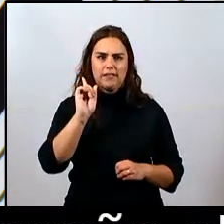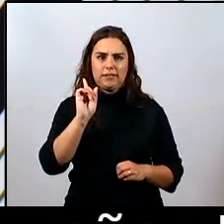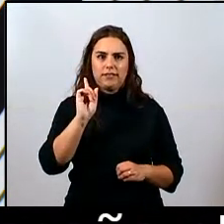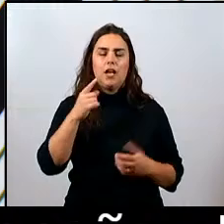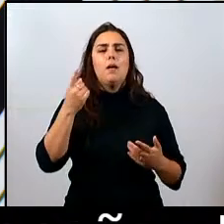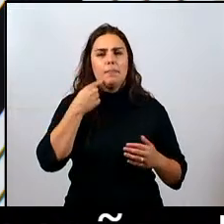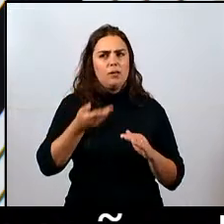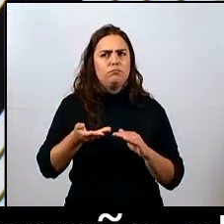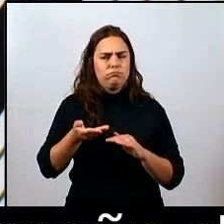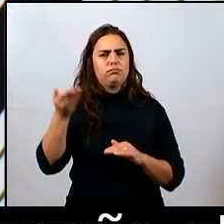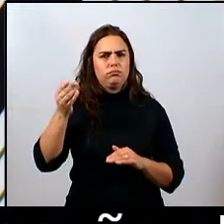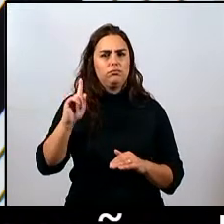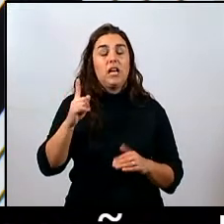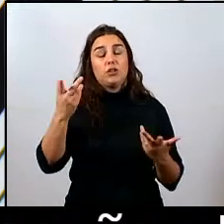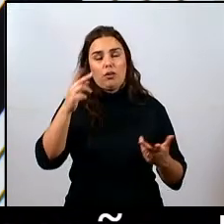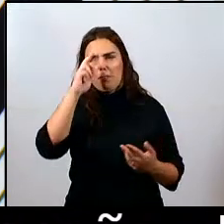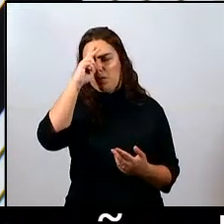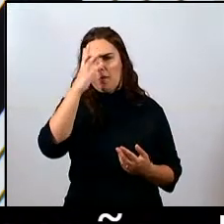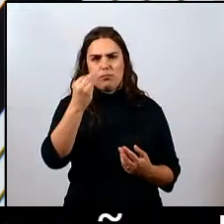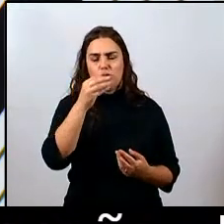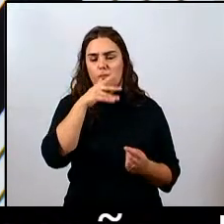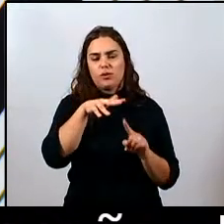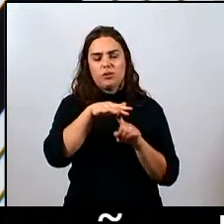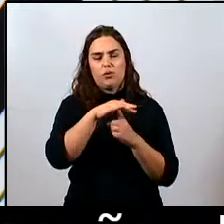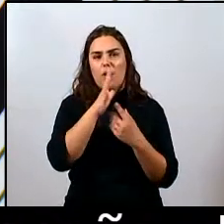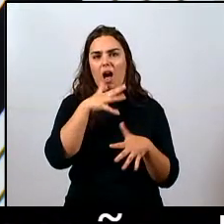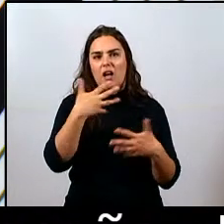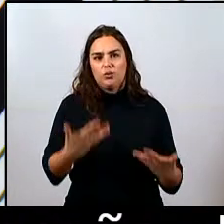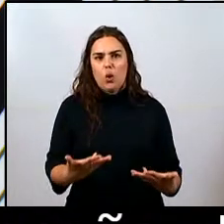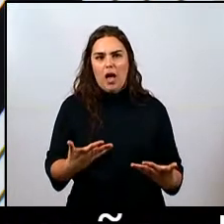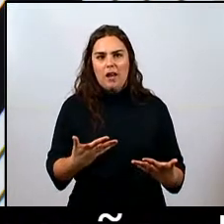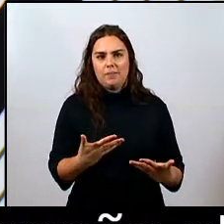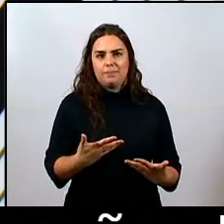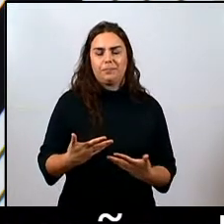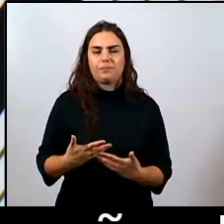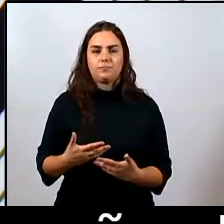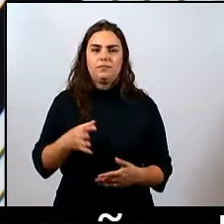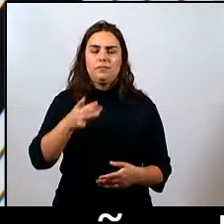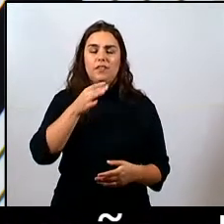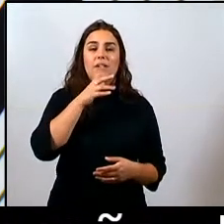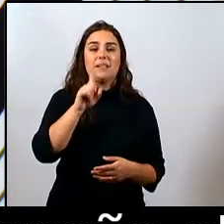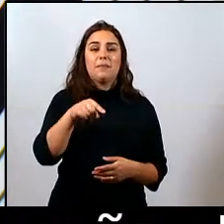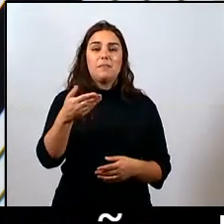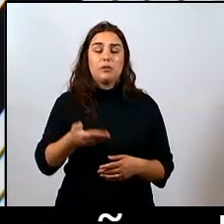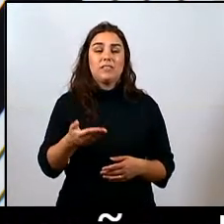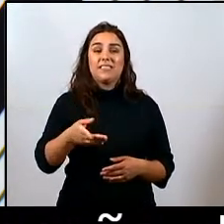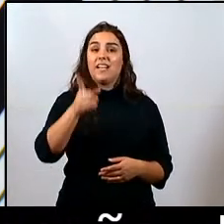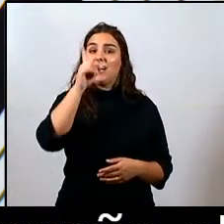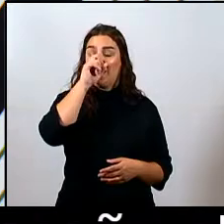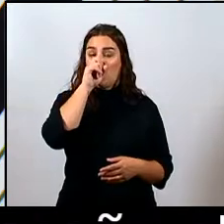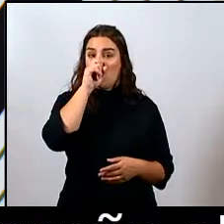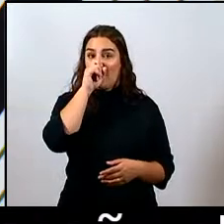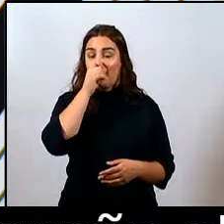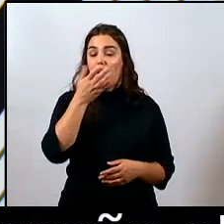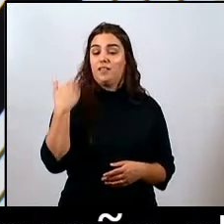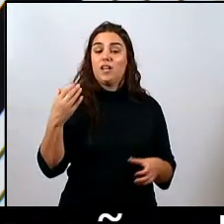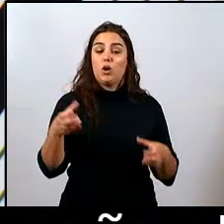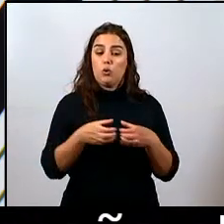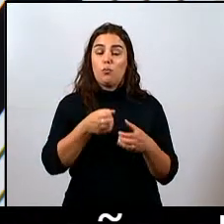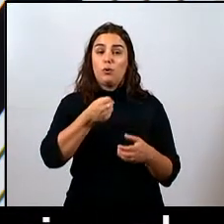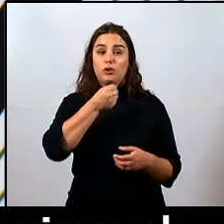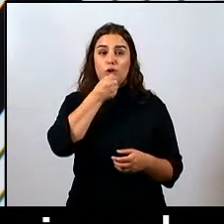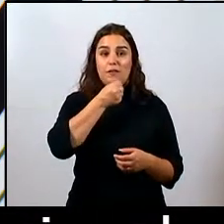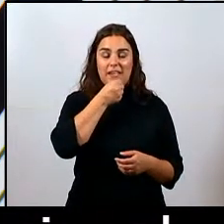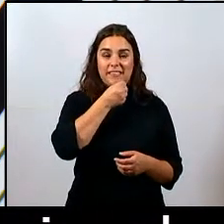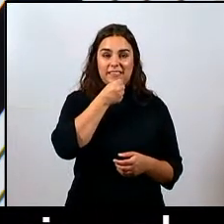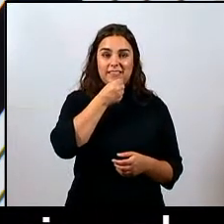muy preocupante y aún más ante la actual situación internacional. Tampoco estaría de más, a lo mejor, recordar que fue el Partido Socialista